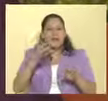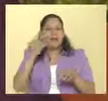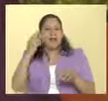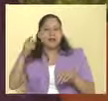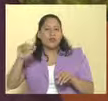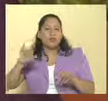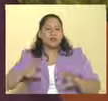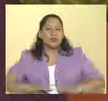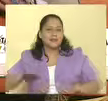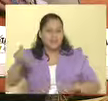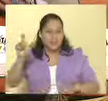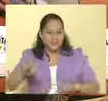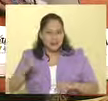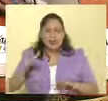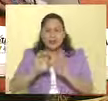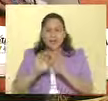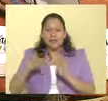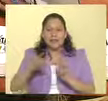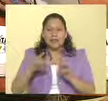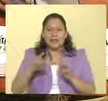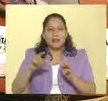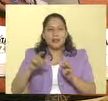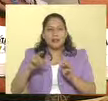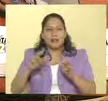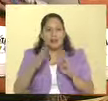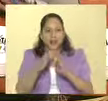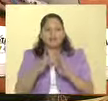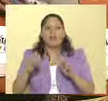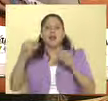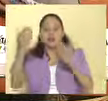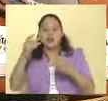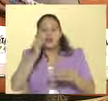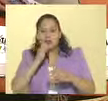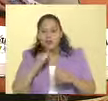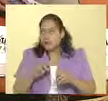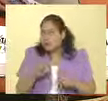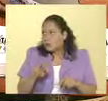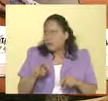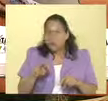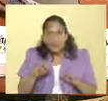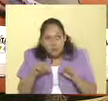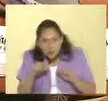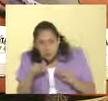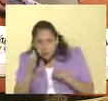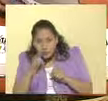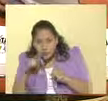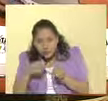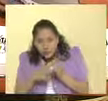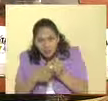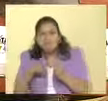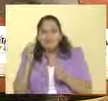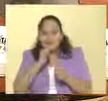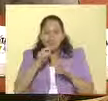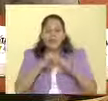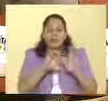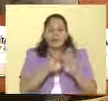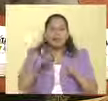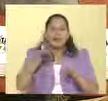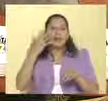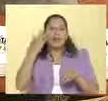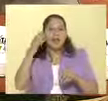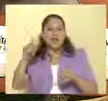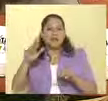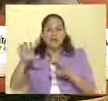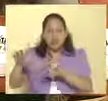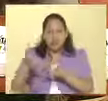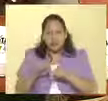gato en vida natural, afuera de las casas, ¿no? No se deja incluso ni ver. Ahí también hay que hacer la diferencia entre es un gato que puede